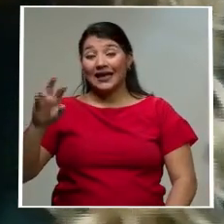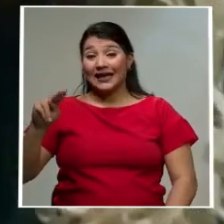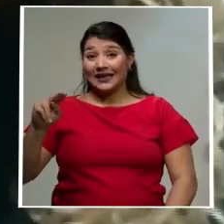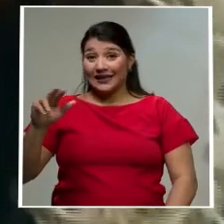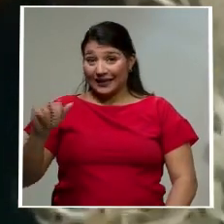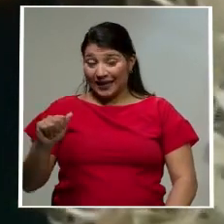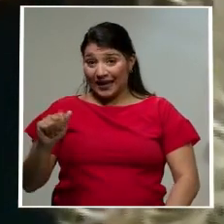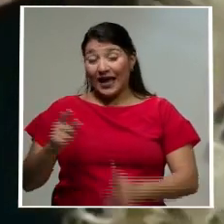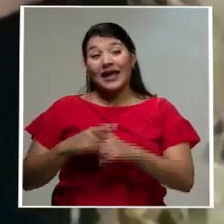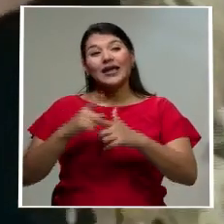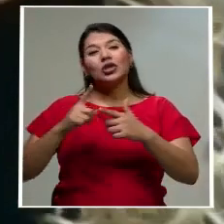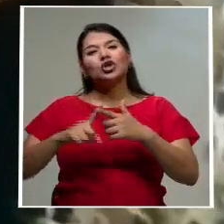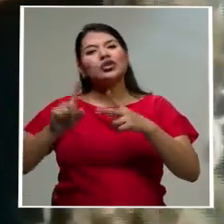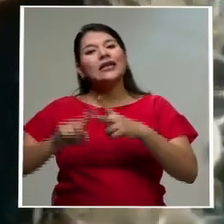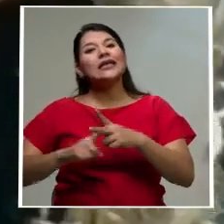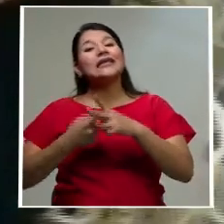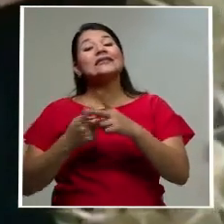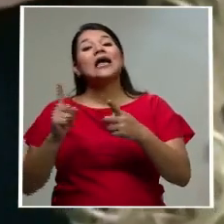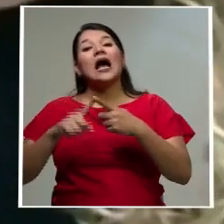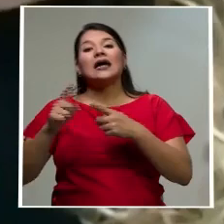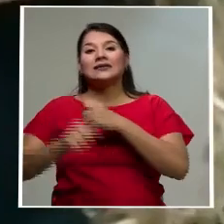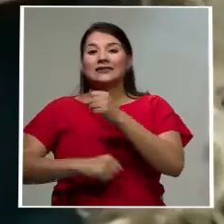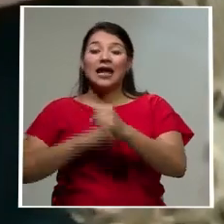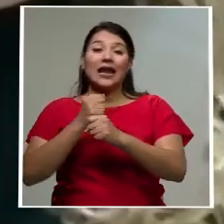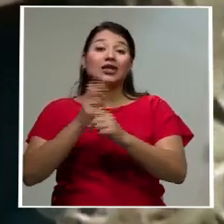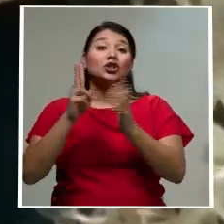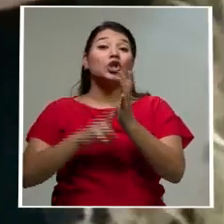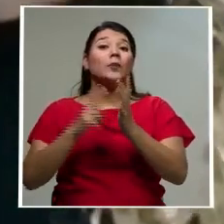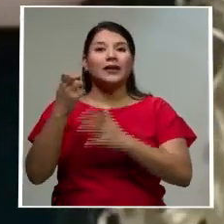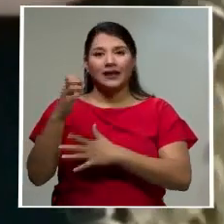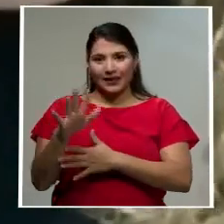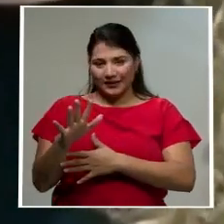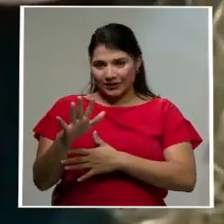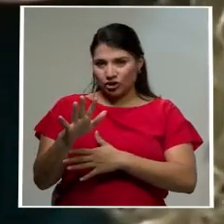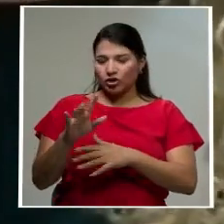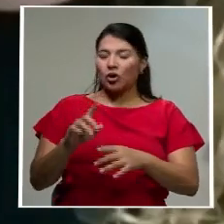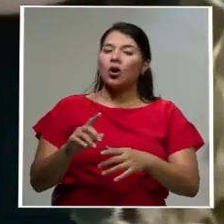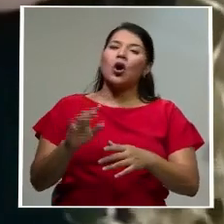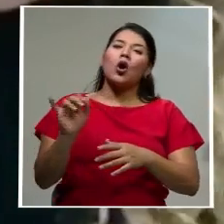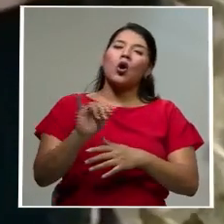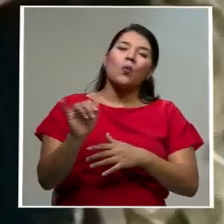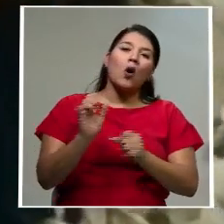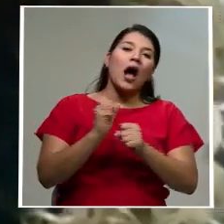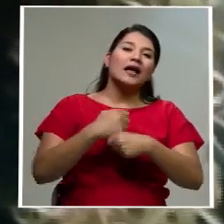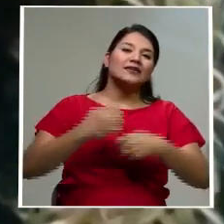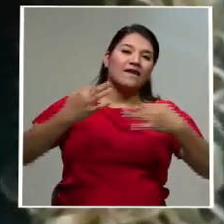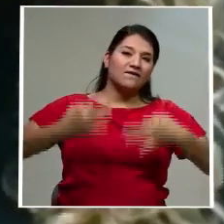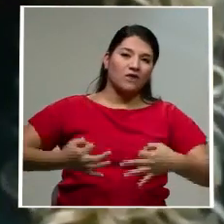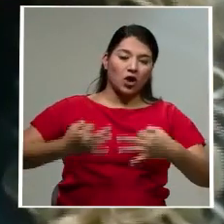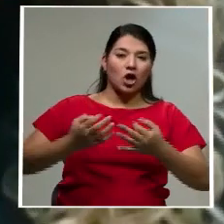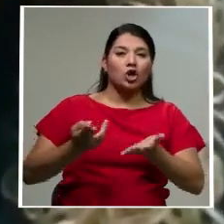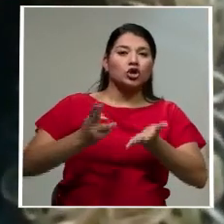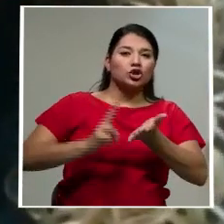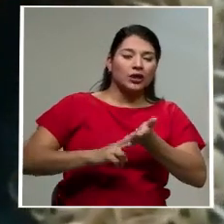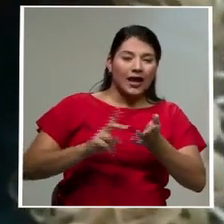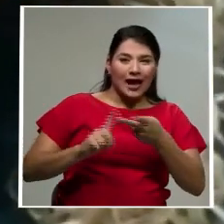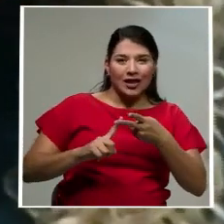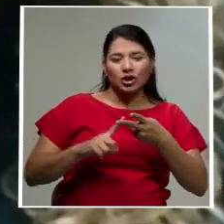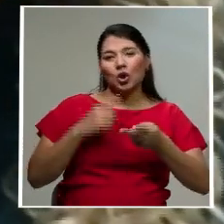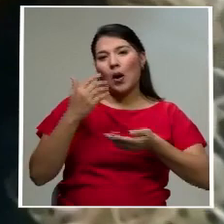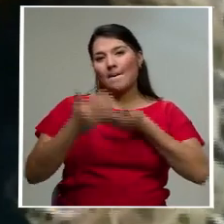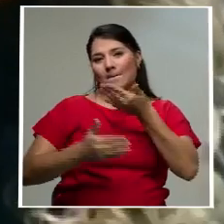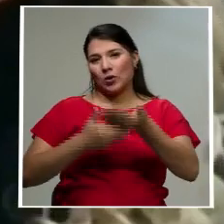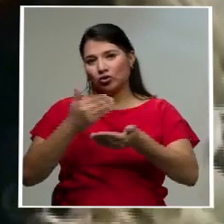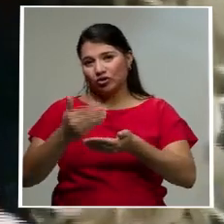ciertamente la orden de inicio se da en el 2015. Digamos que toda la parte de formalizar el contrato, pasar por todo el trámite de